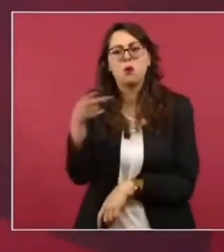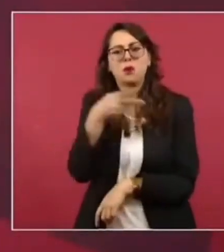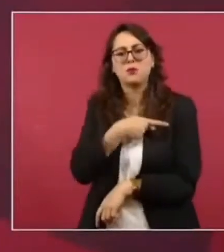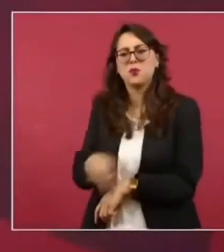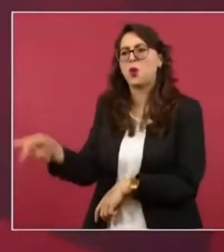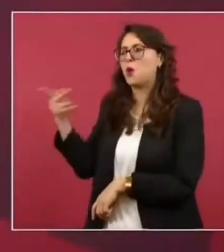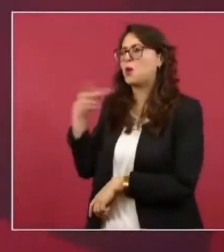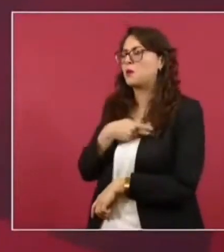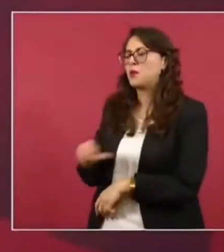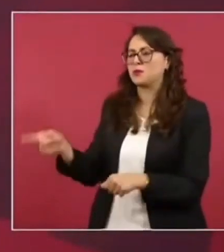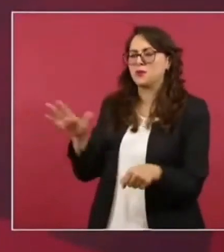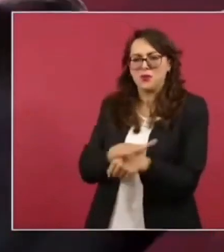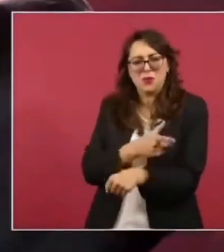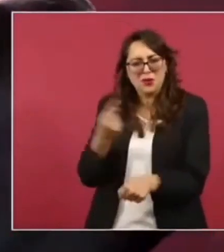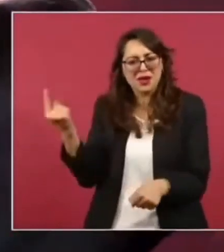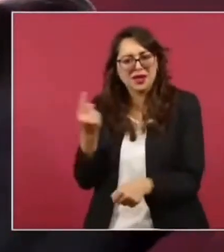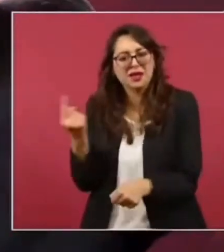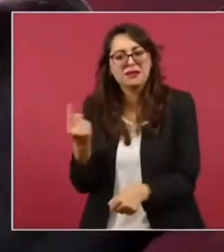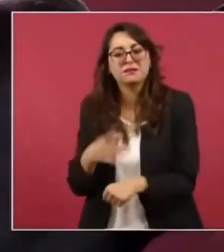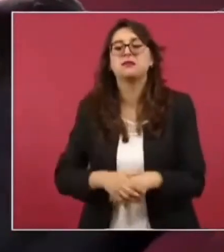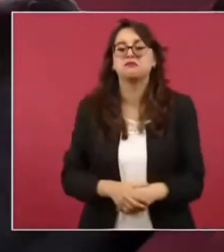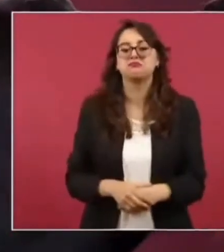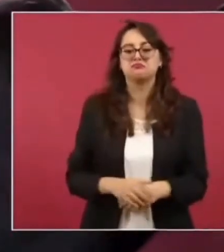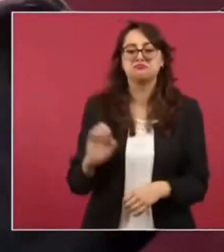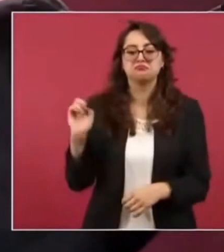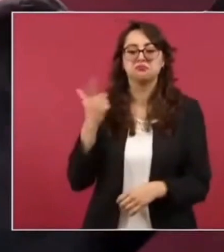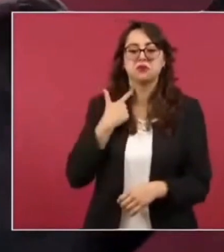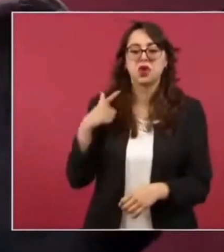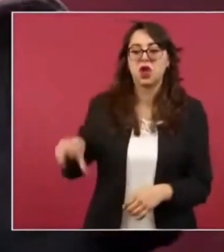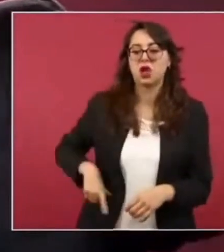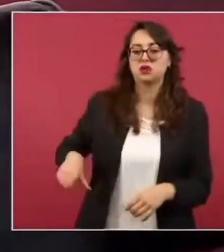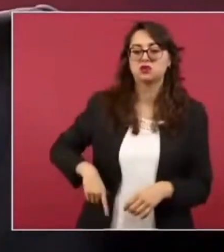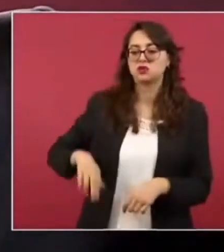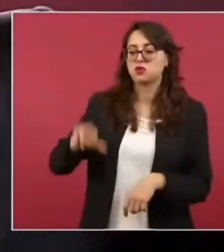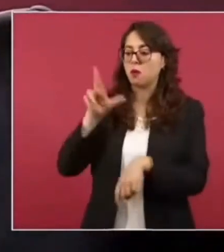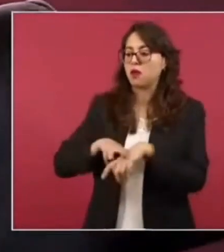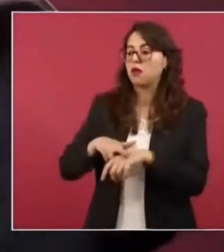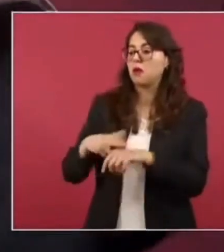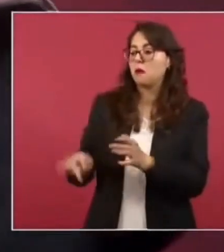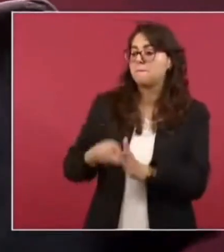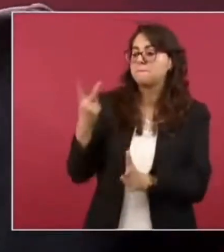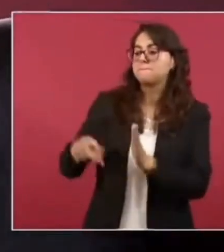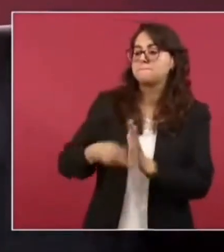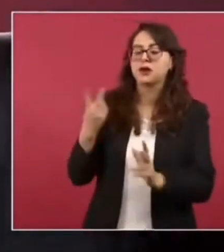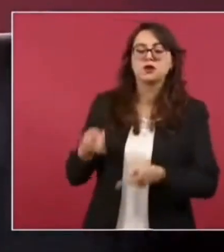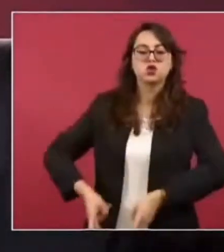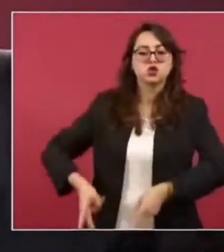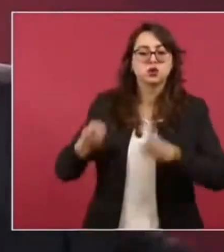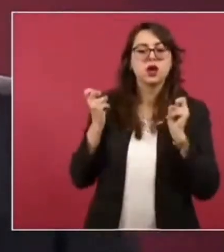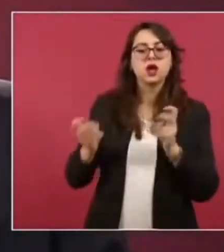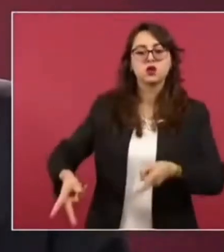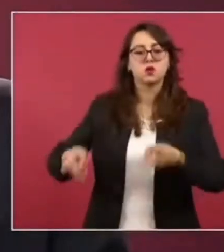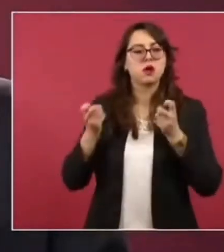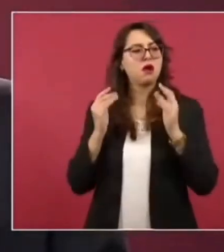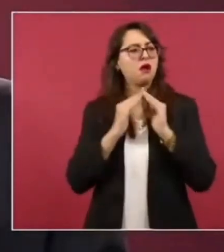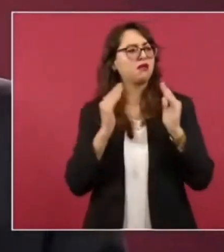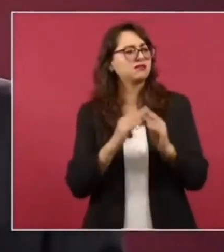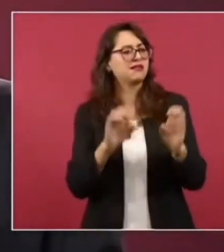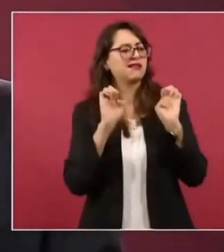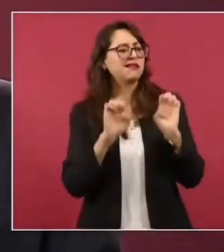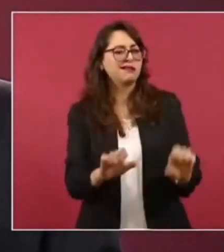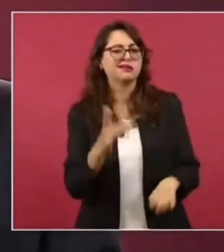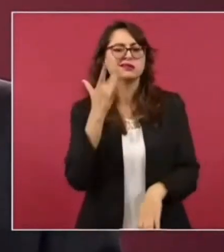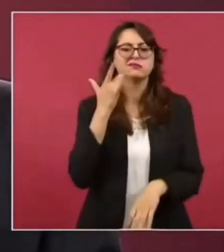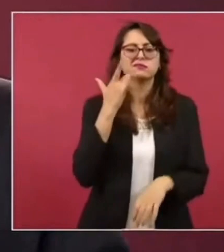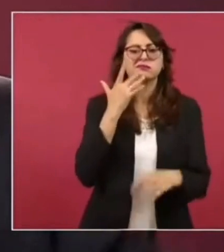Grandes residencias en México, en el extranjero, yates,